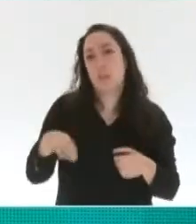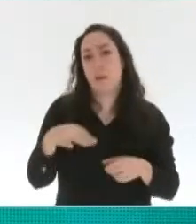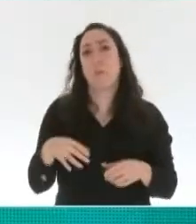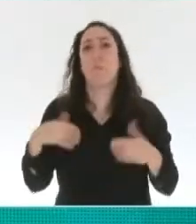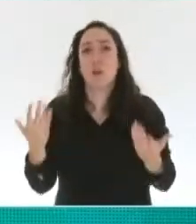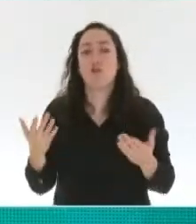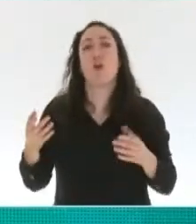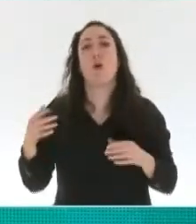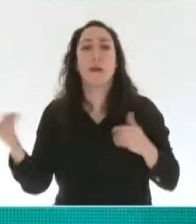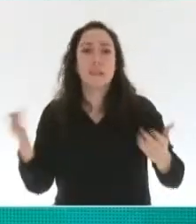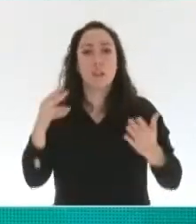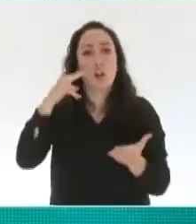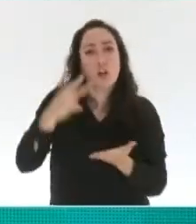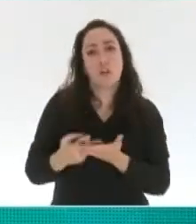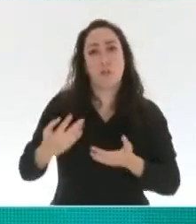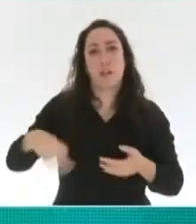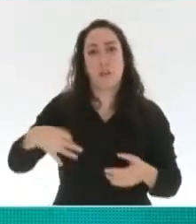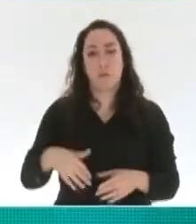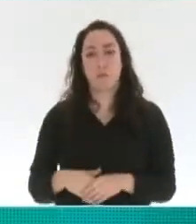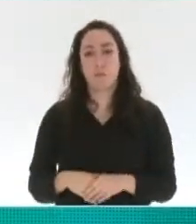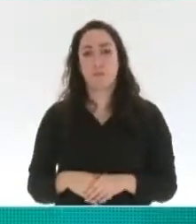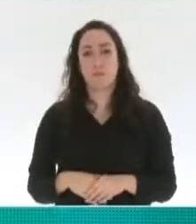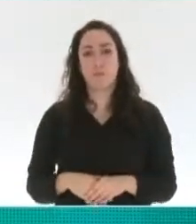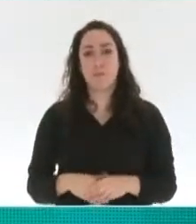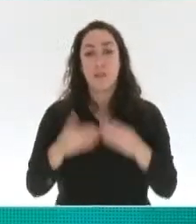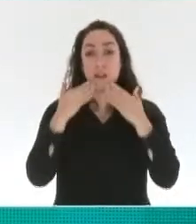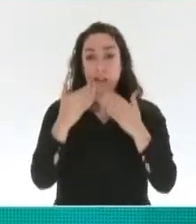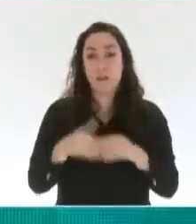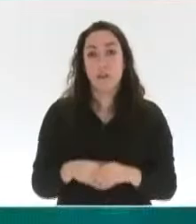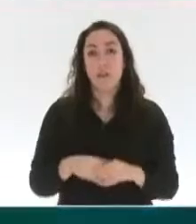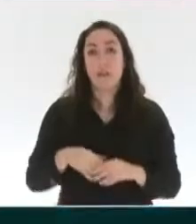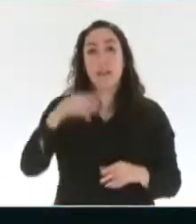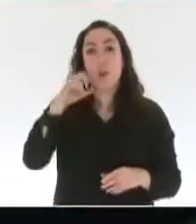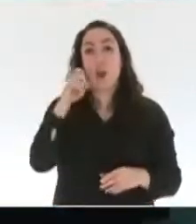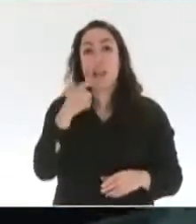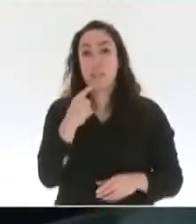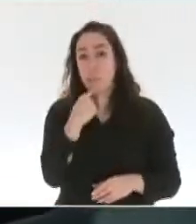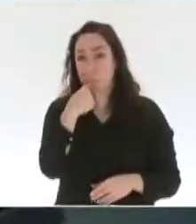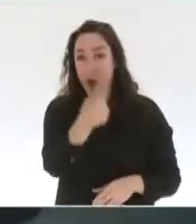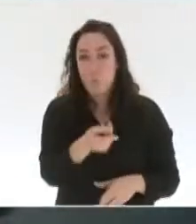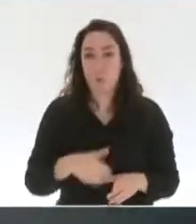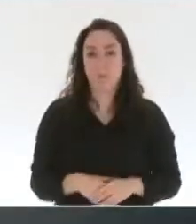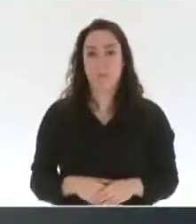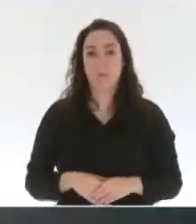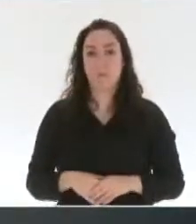esos vecinos Muchas gracias y ahora le corresponde a Nicolás mayeri realizarle una pregunta a